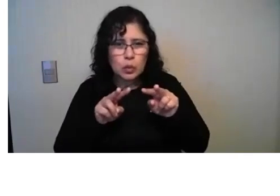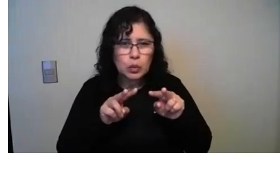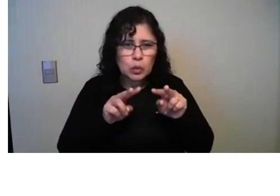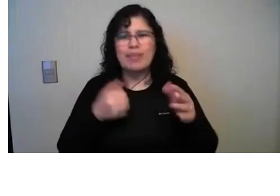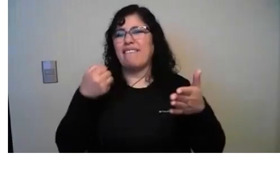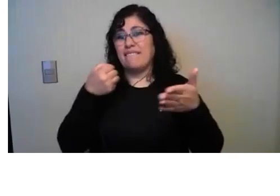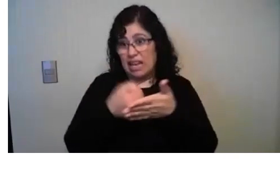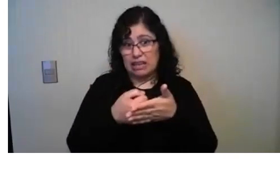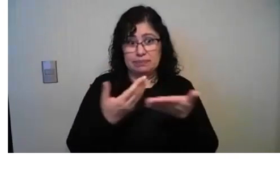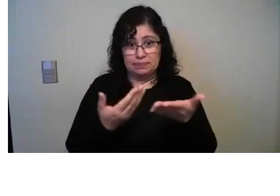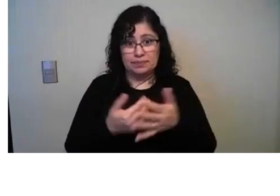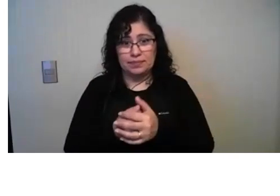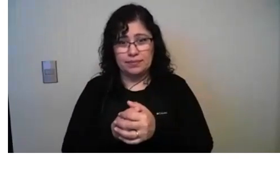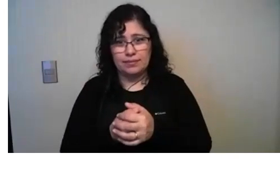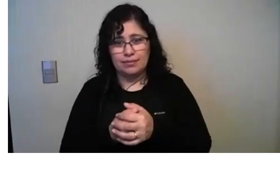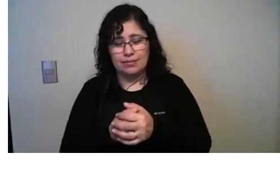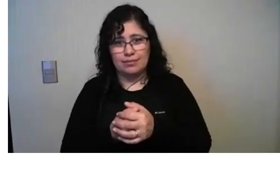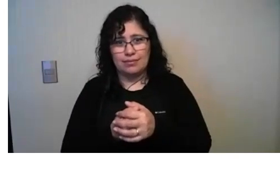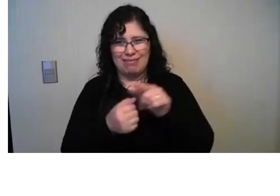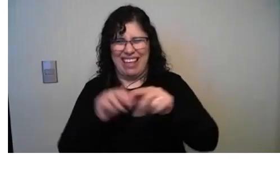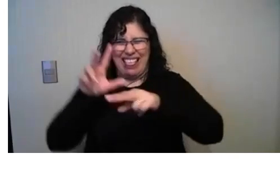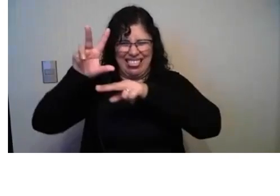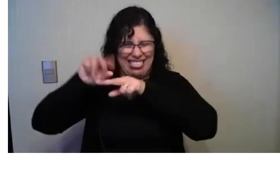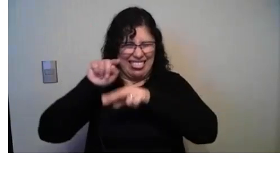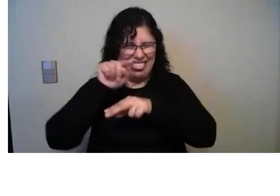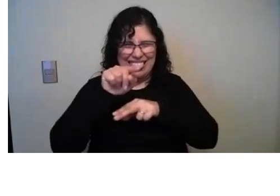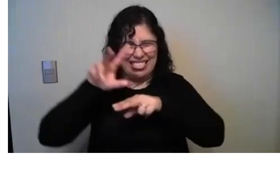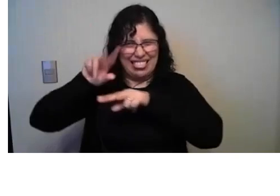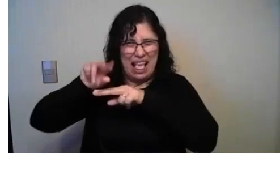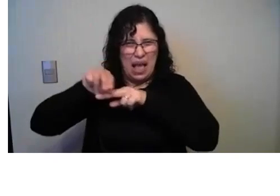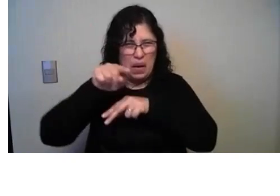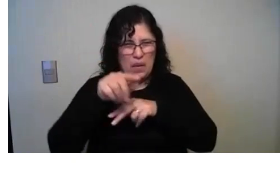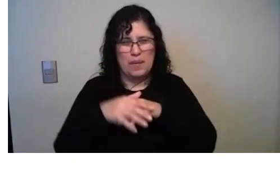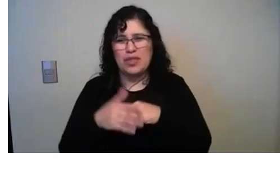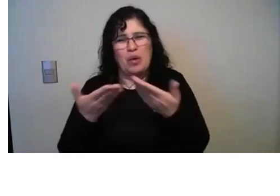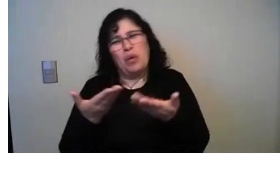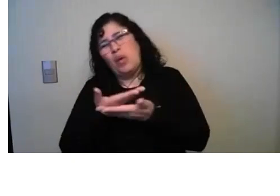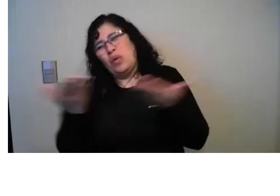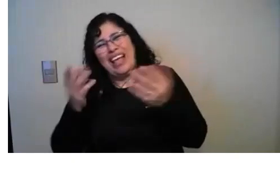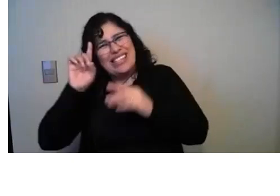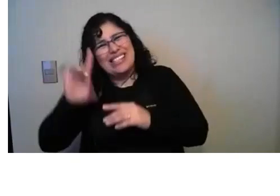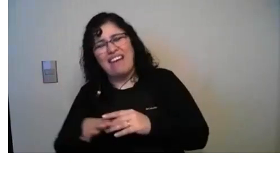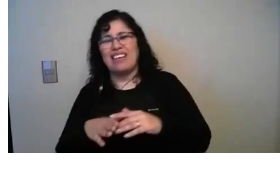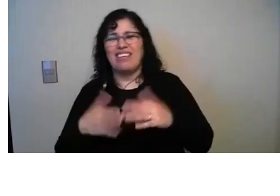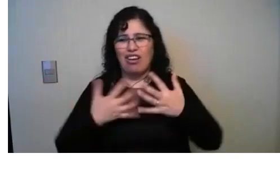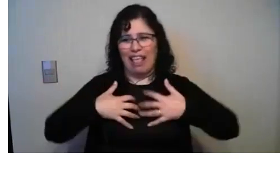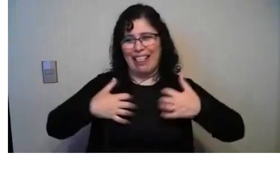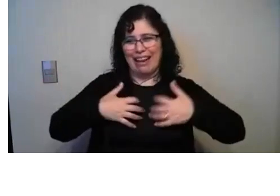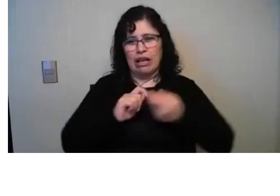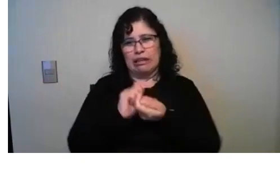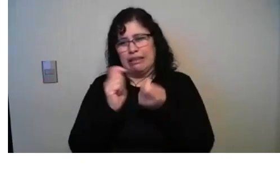aquí en una imagen bastante antigua, un libro bastante antiguo, que podrían encontrar, usted sabe que la terminología anatómica va a variar de libro